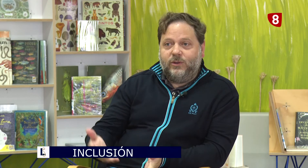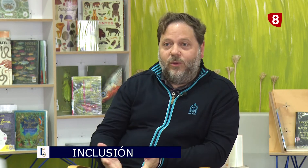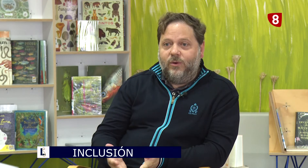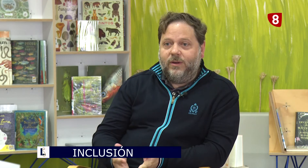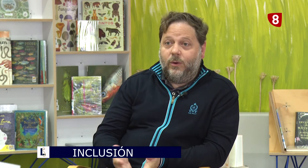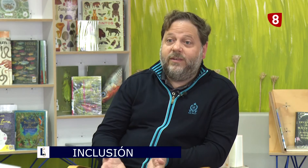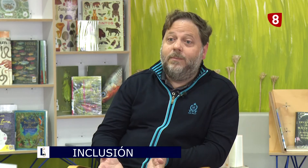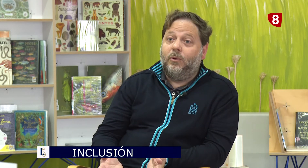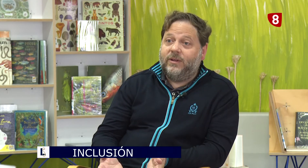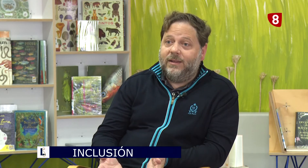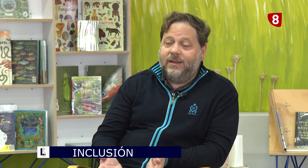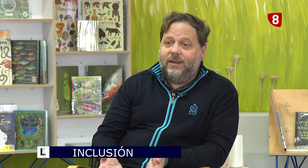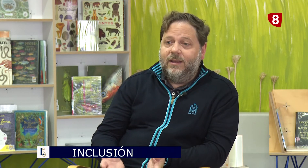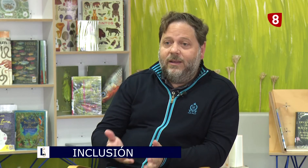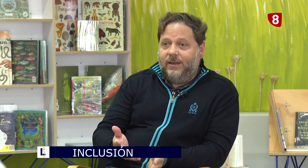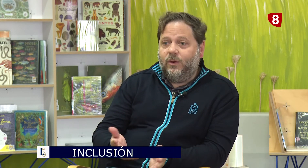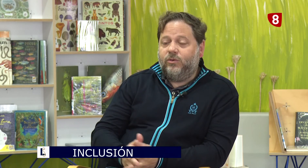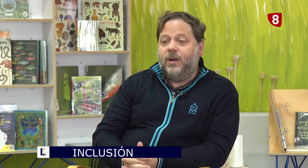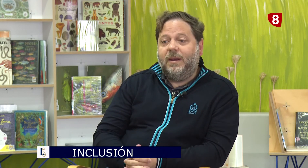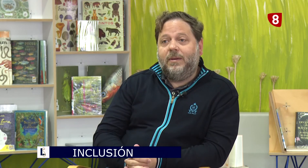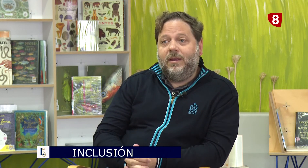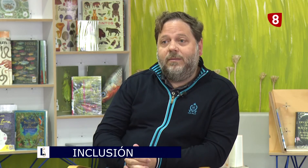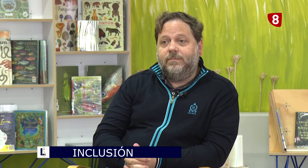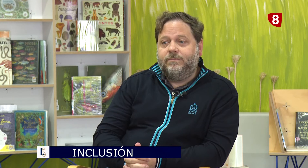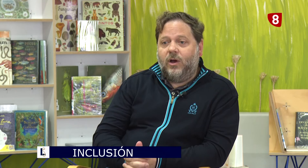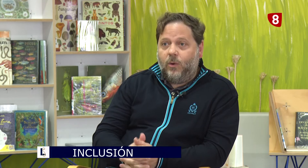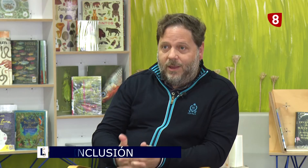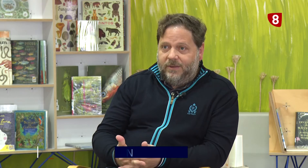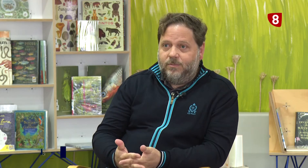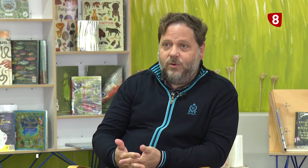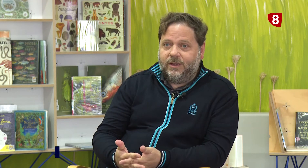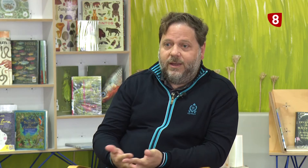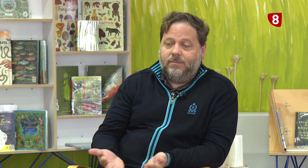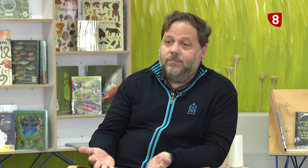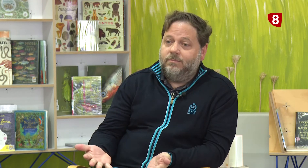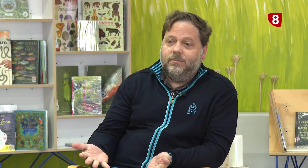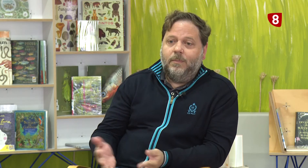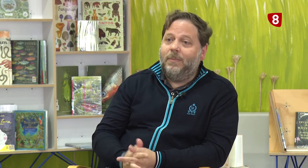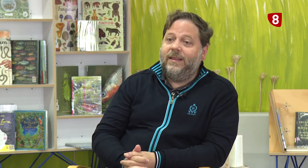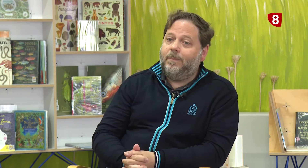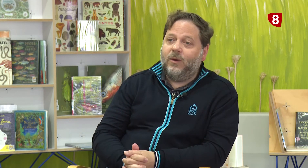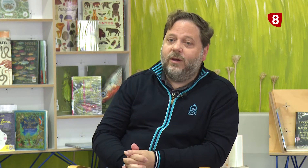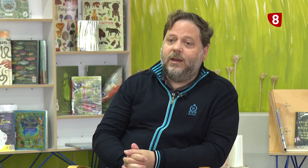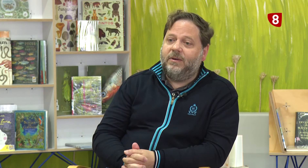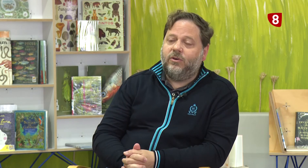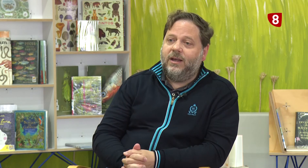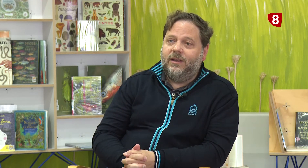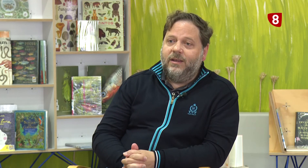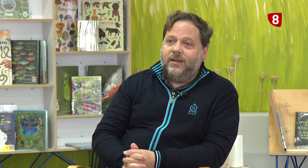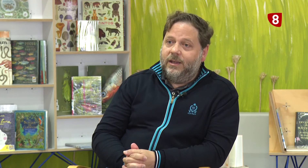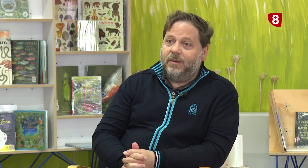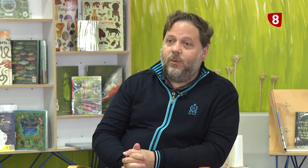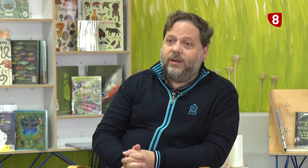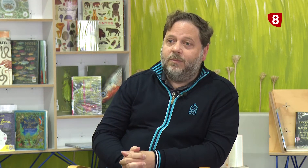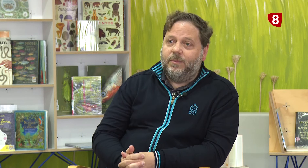engloba todo creo que es importante y creo que es una palabra ahora mismo que válida para cualquier persona